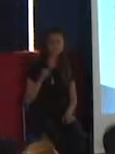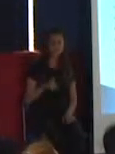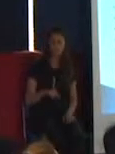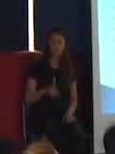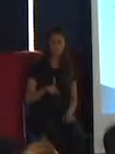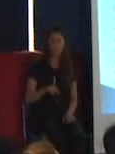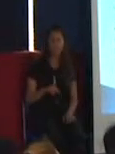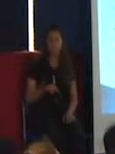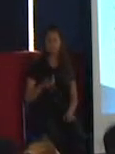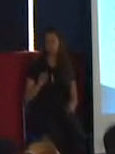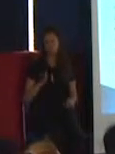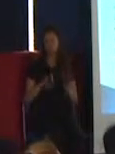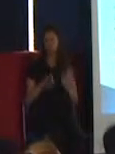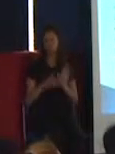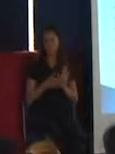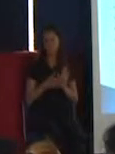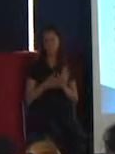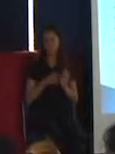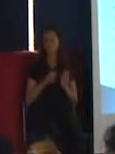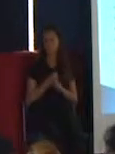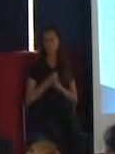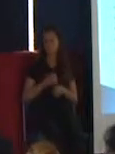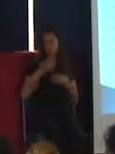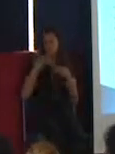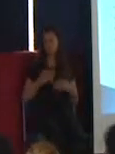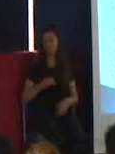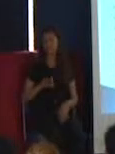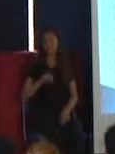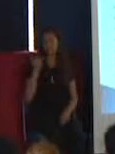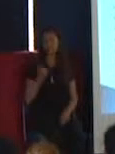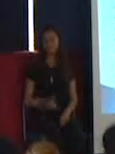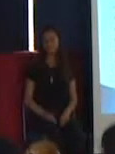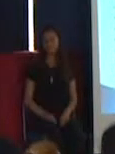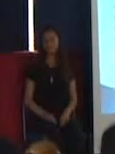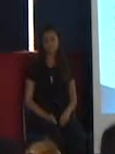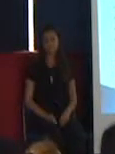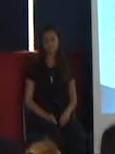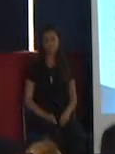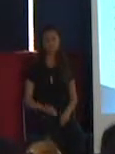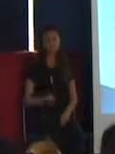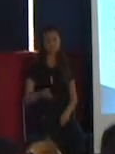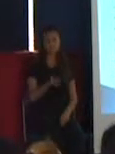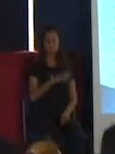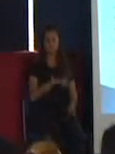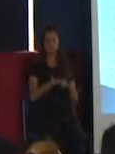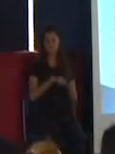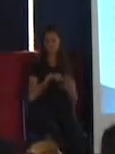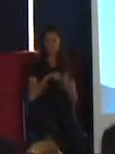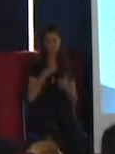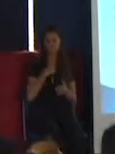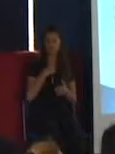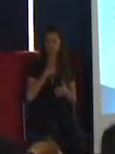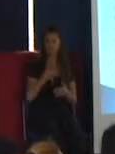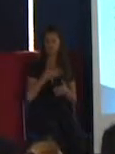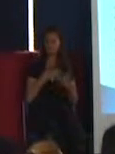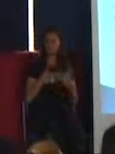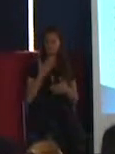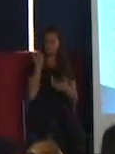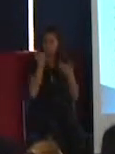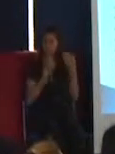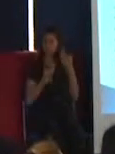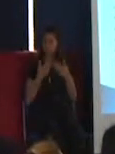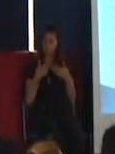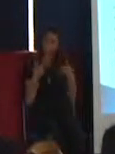vamos a tener la garantía de ese trabajo, ¿sí? Nos están brindando esa oportunidad de empezar a mirar cómo vamos